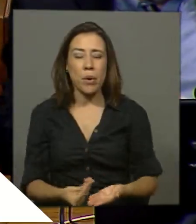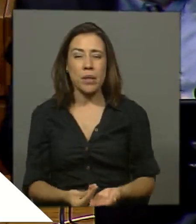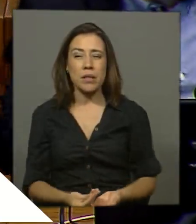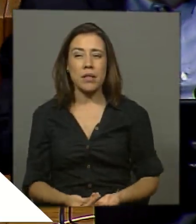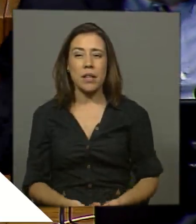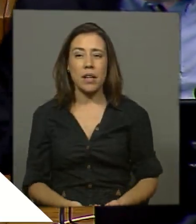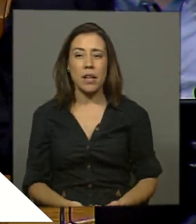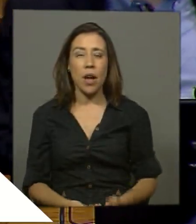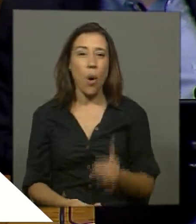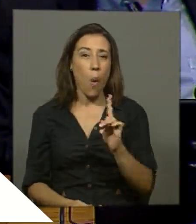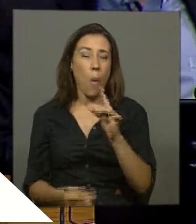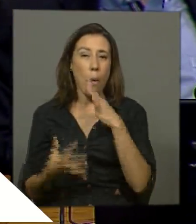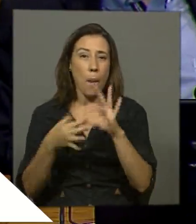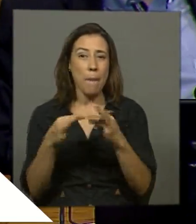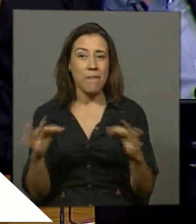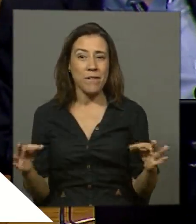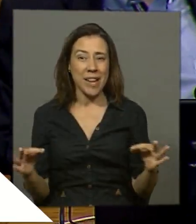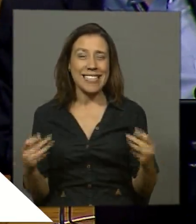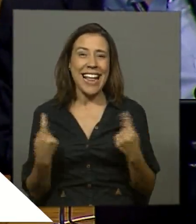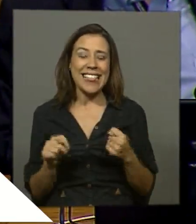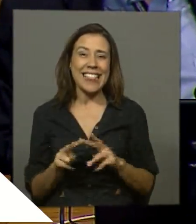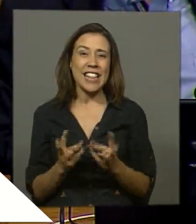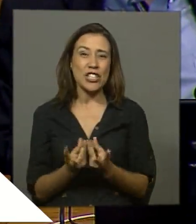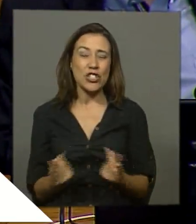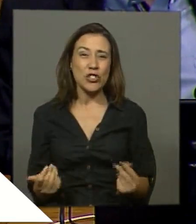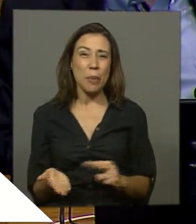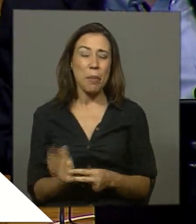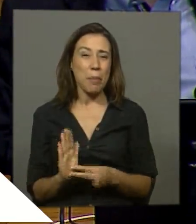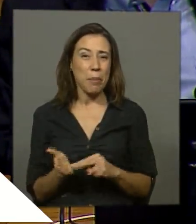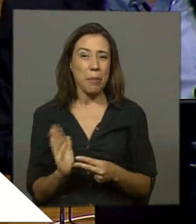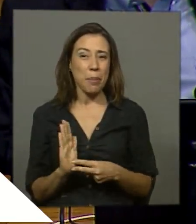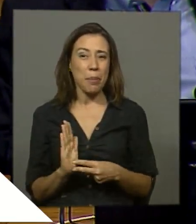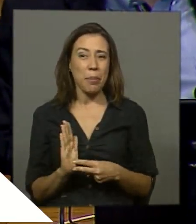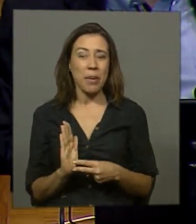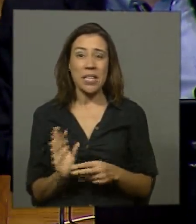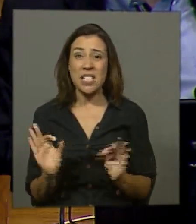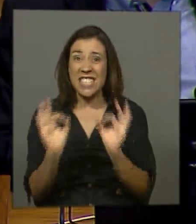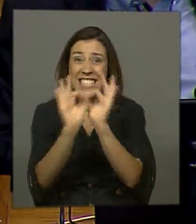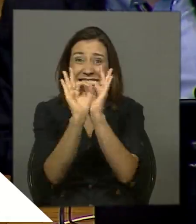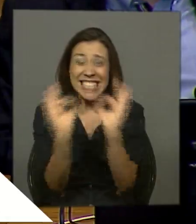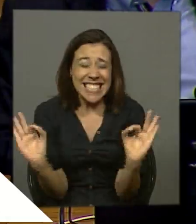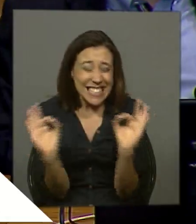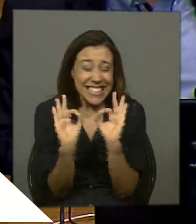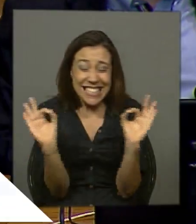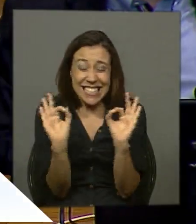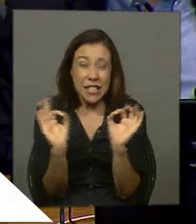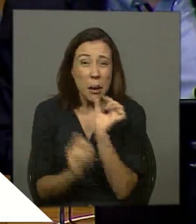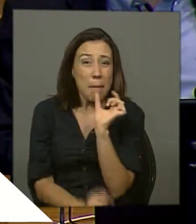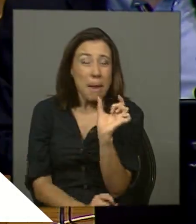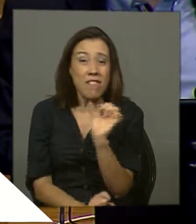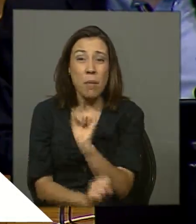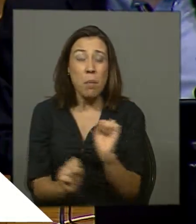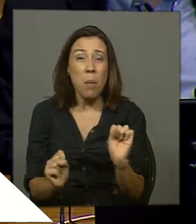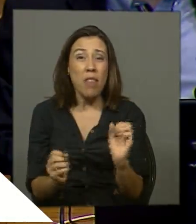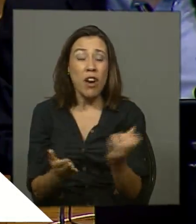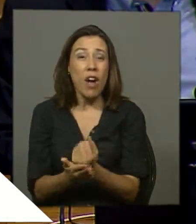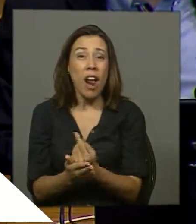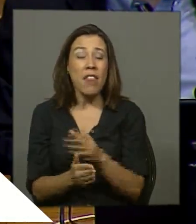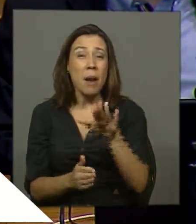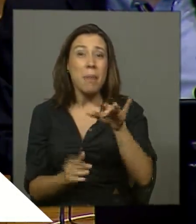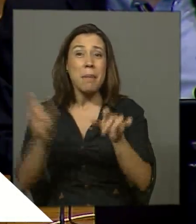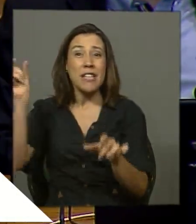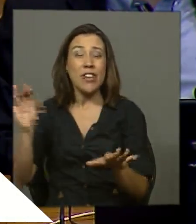en una sola frase a tratar de solucionar el problema ni una sola palabra sale del